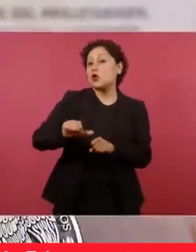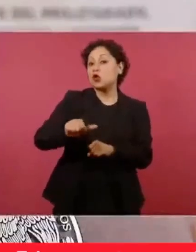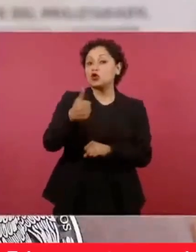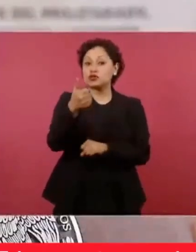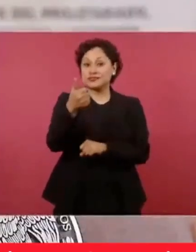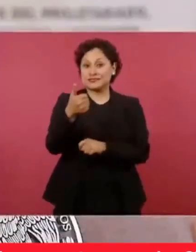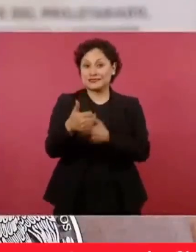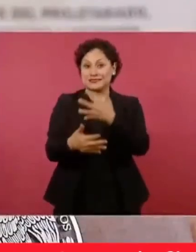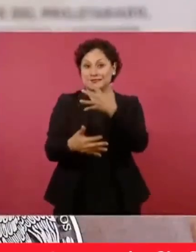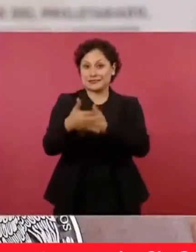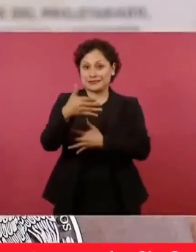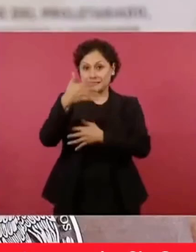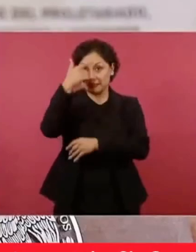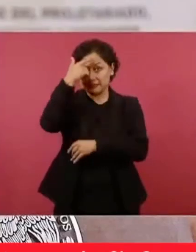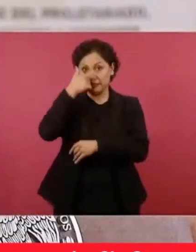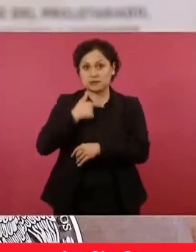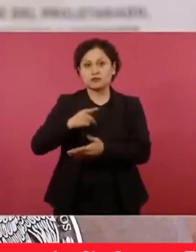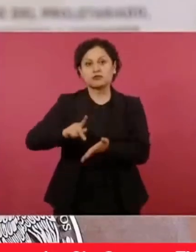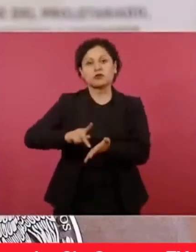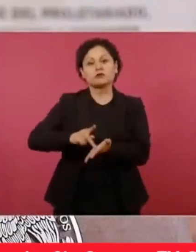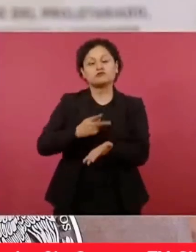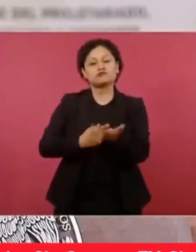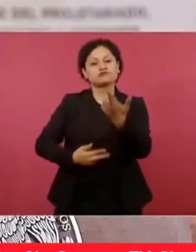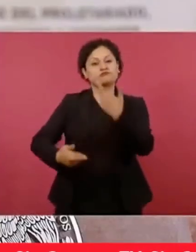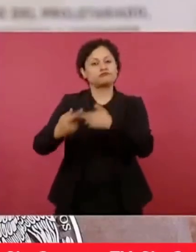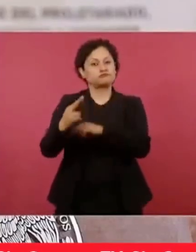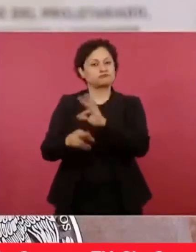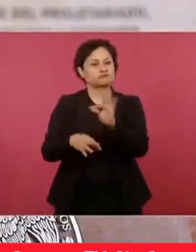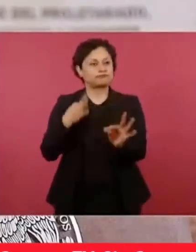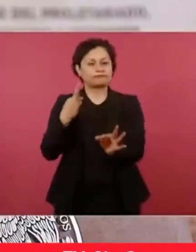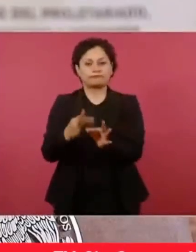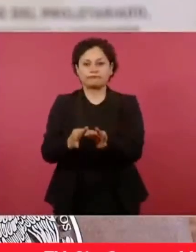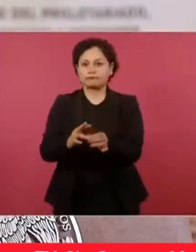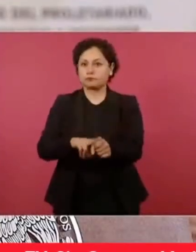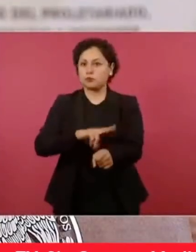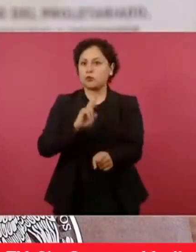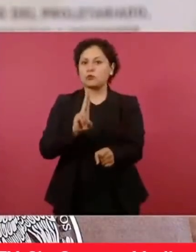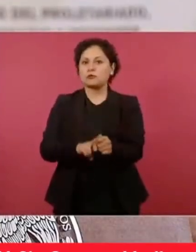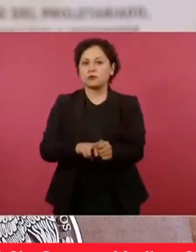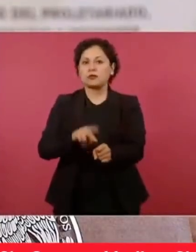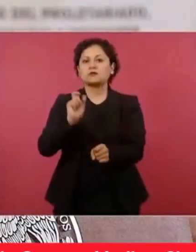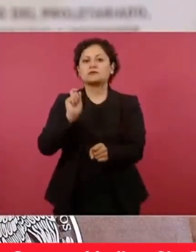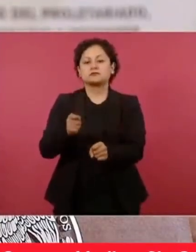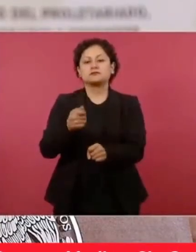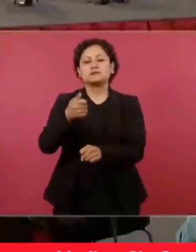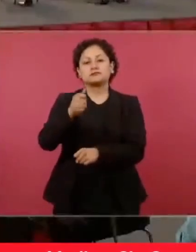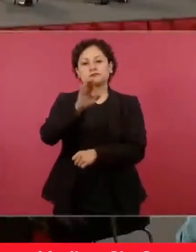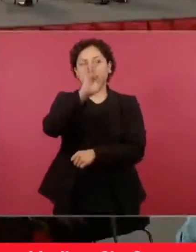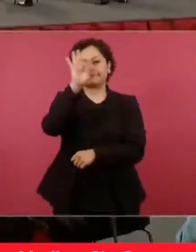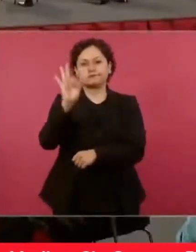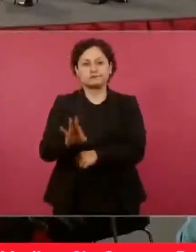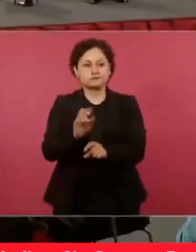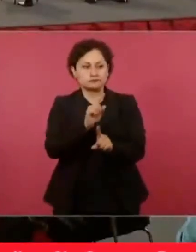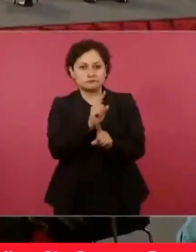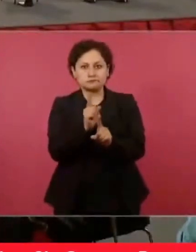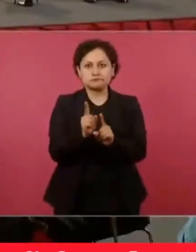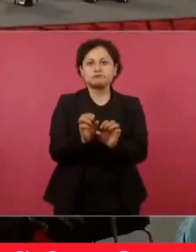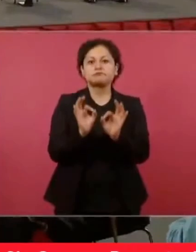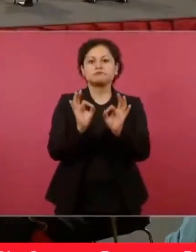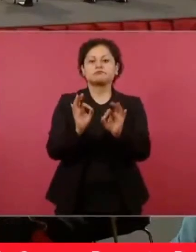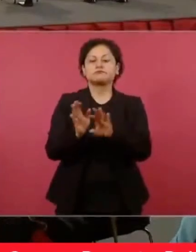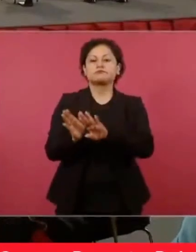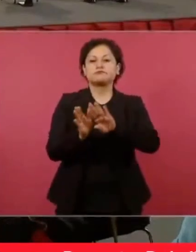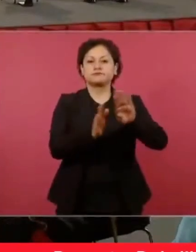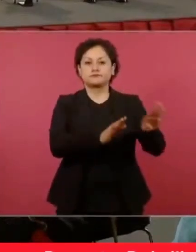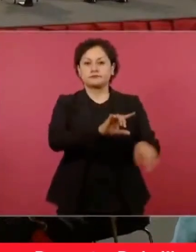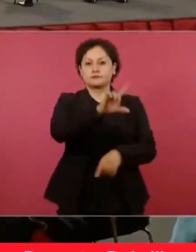volvimos a estar en estado operativo normal al recuperar las reservas operativas del 6%. Y paso al día